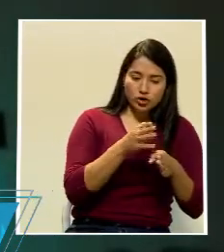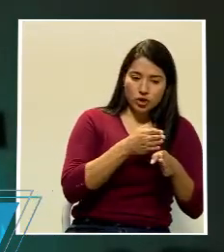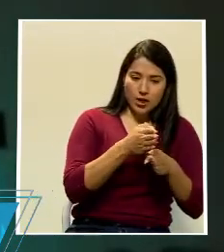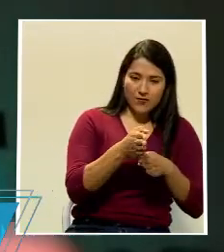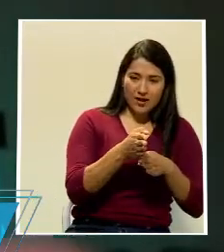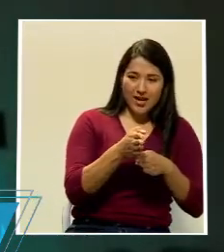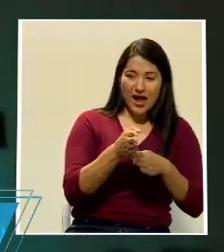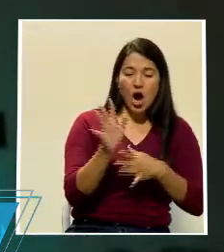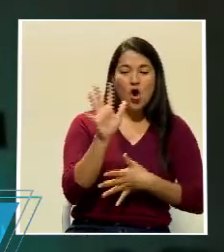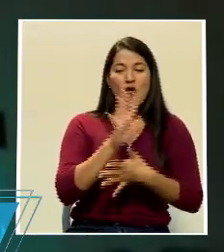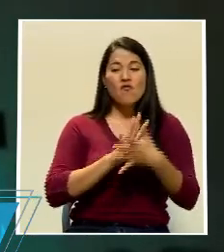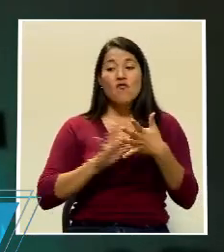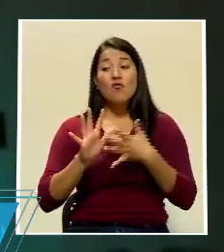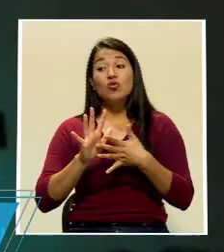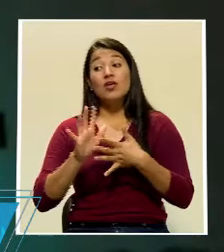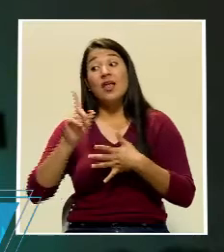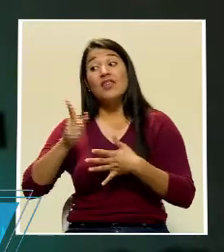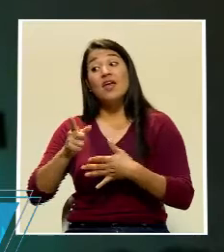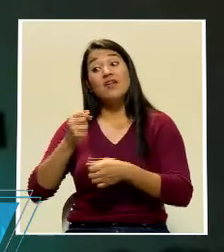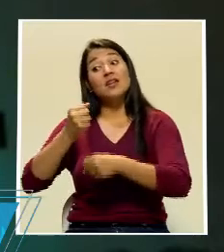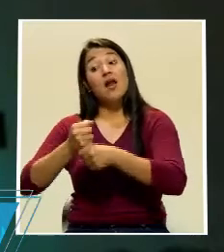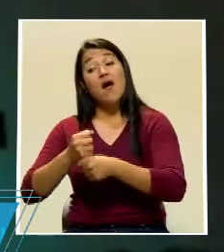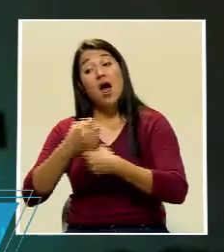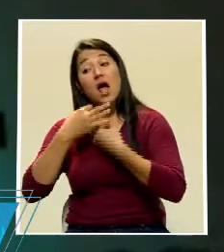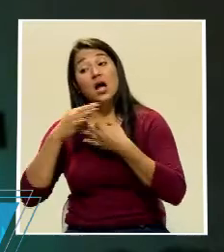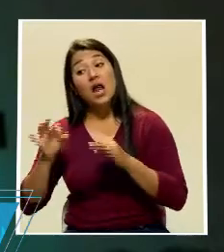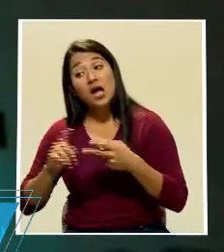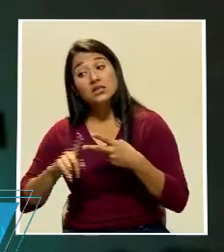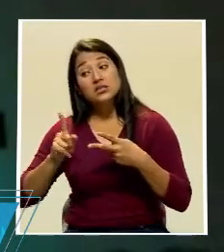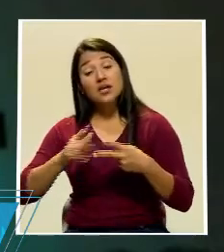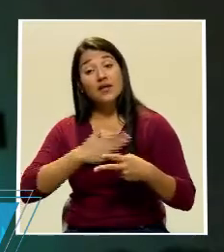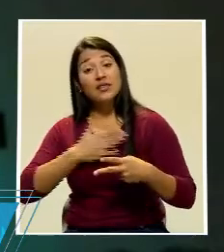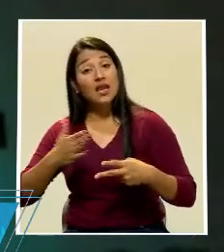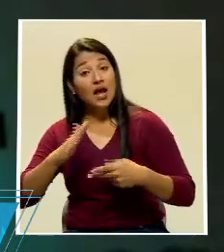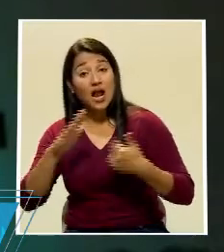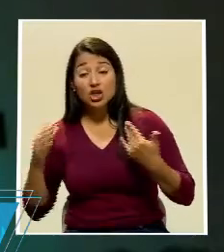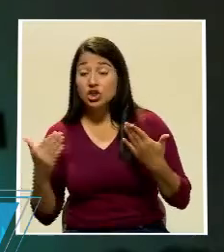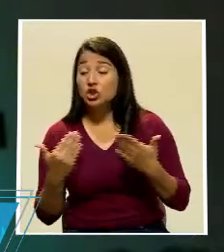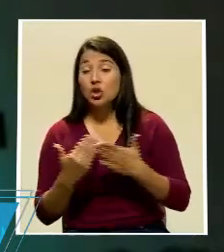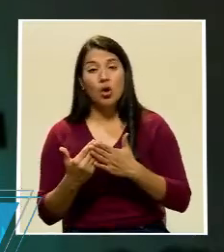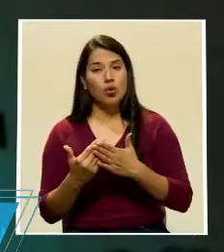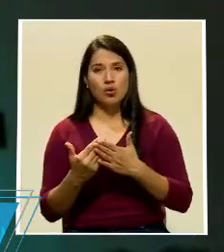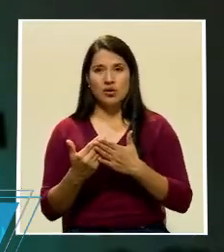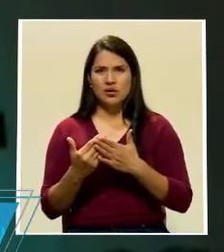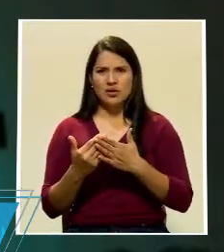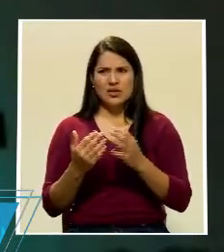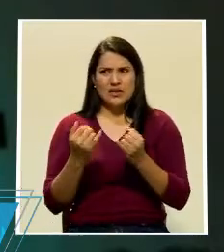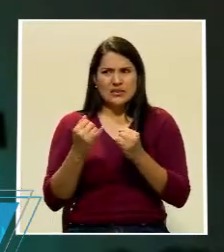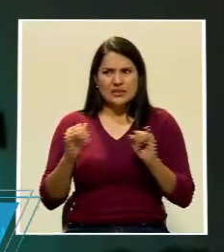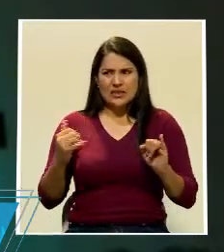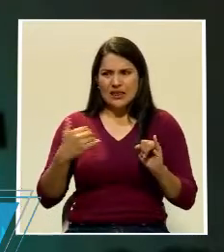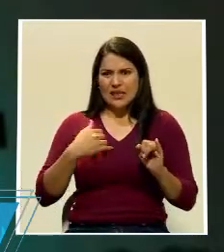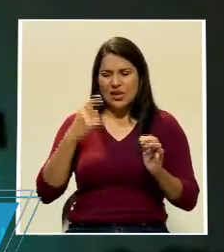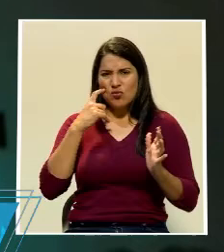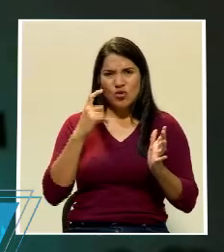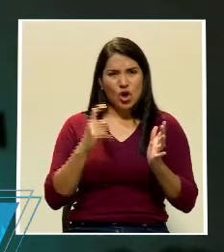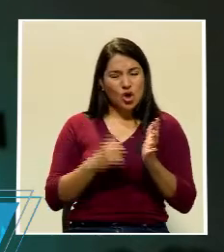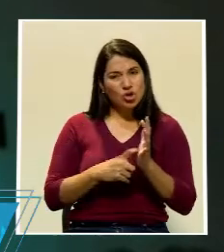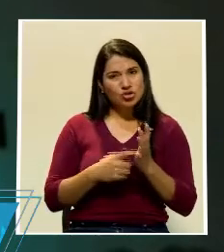de tener que trabajar gratis, con el hecho de tener que darlo todo sin necesariamente recibir una retribución a